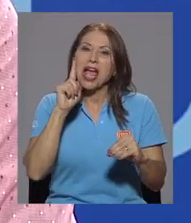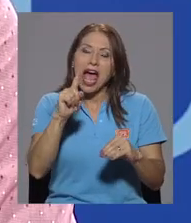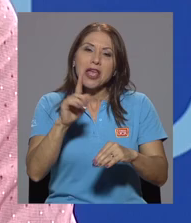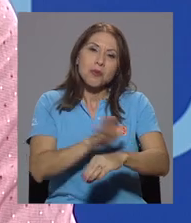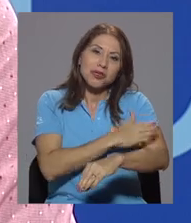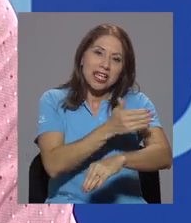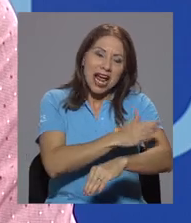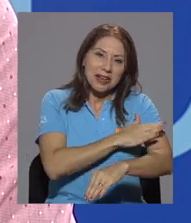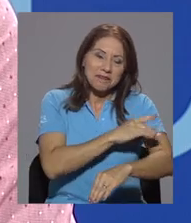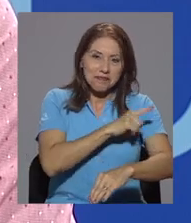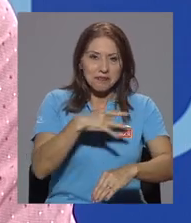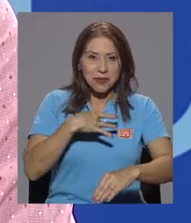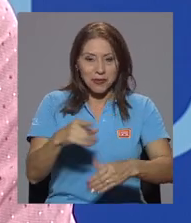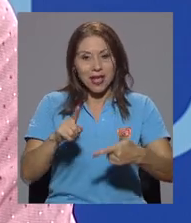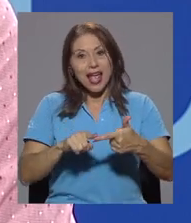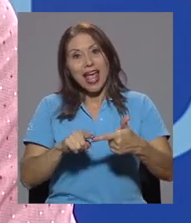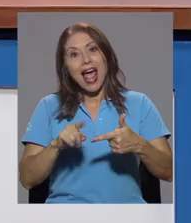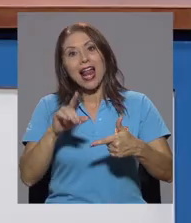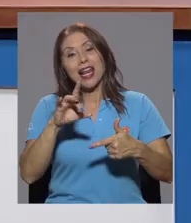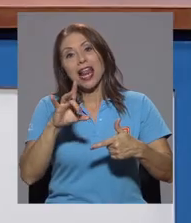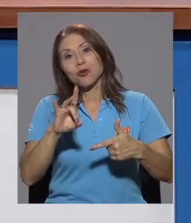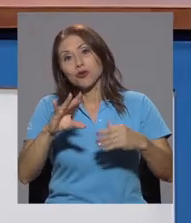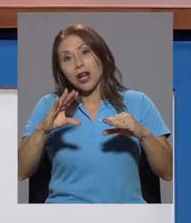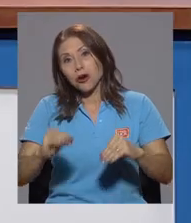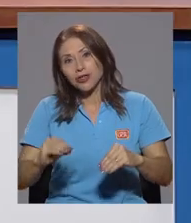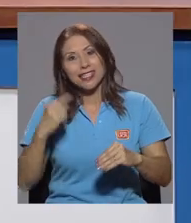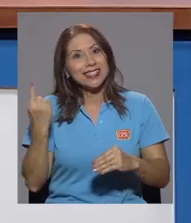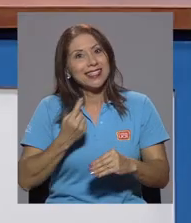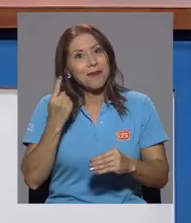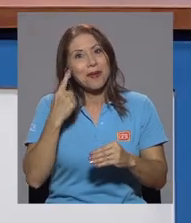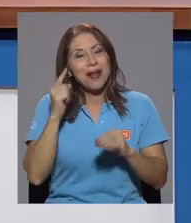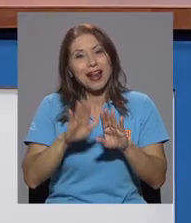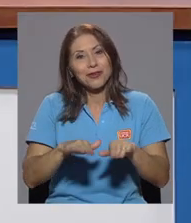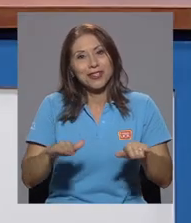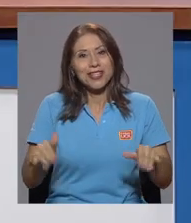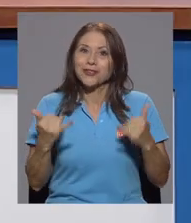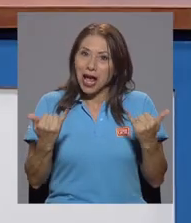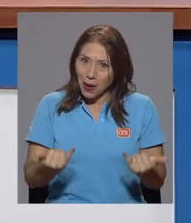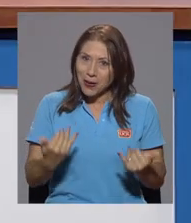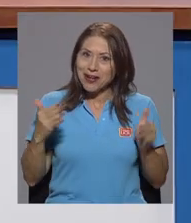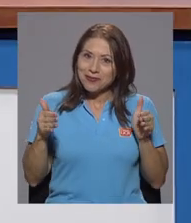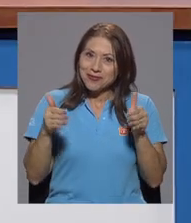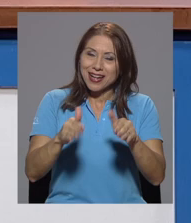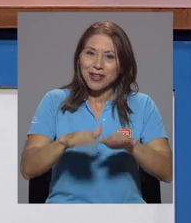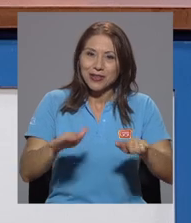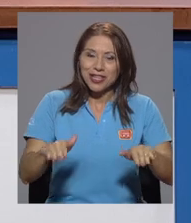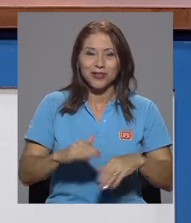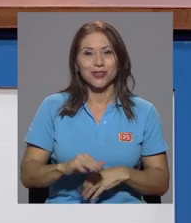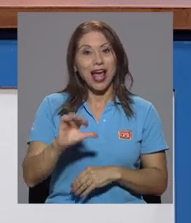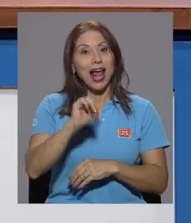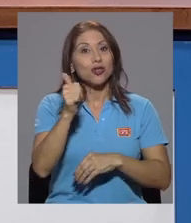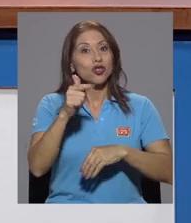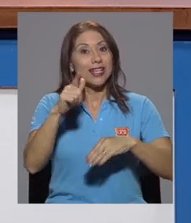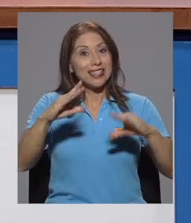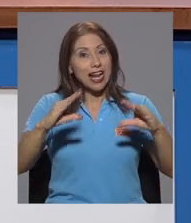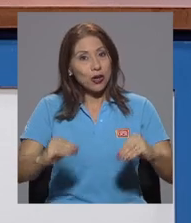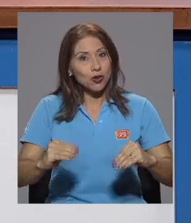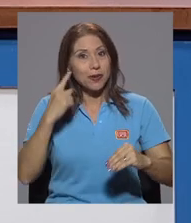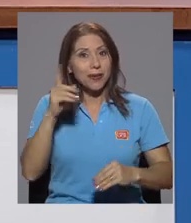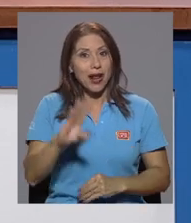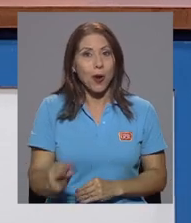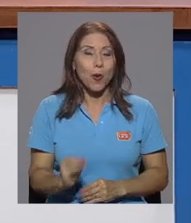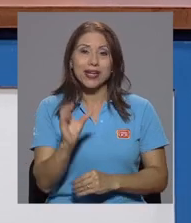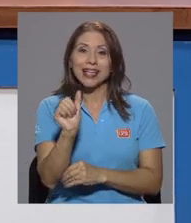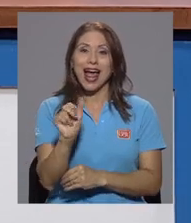a las 8 de la mañana en la franja para los niños entonces ahora siempre vamos a tener programación para los niños a las 10 de la noche siempre para los jóvenes animación de anime